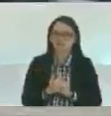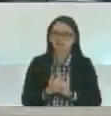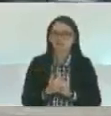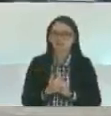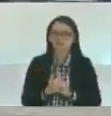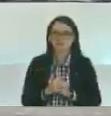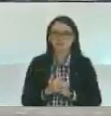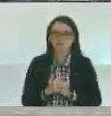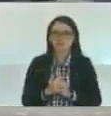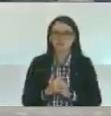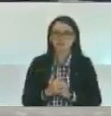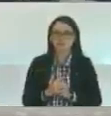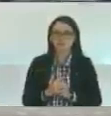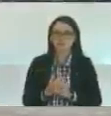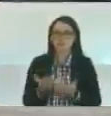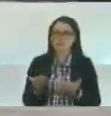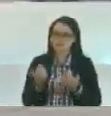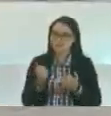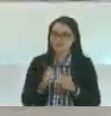Vengo a pedir